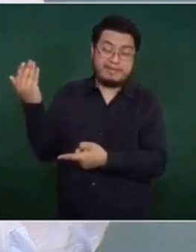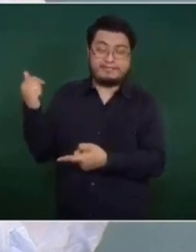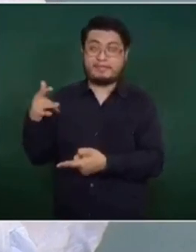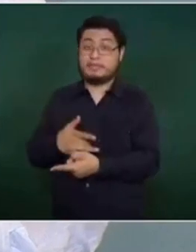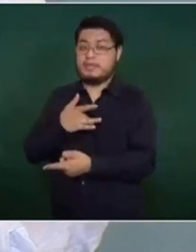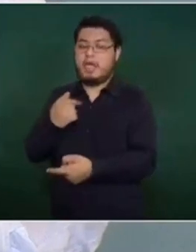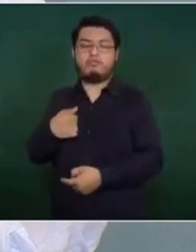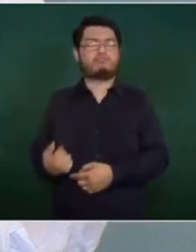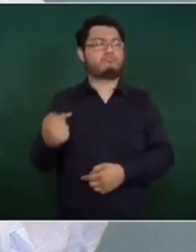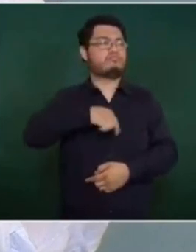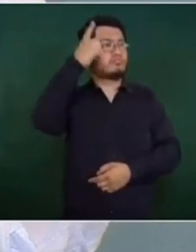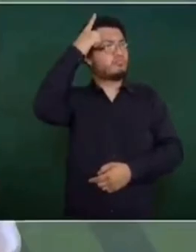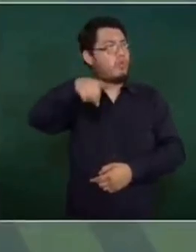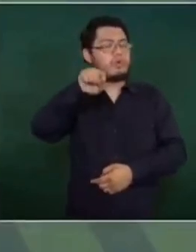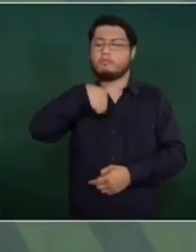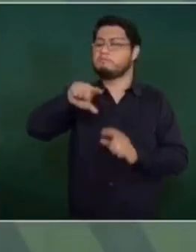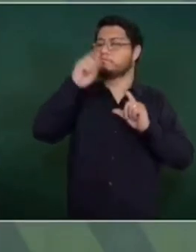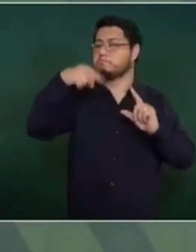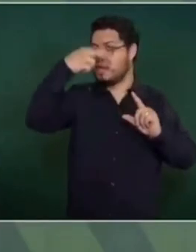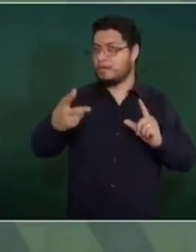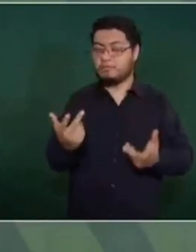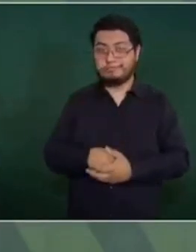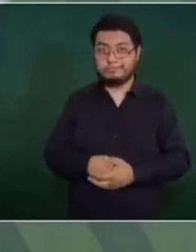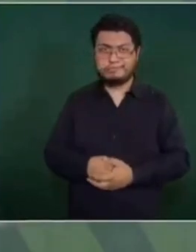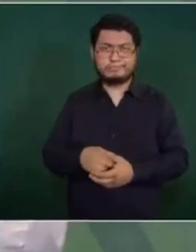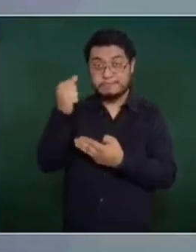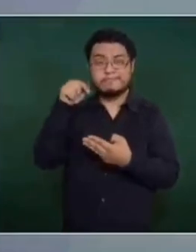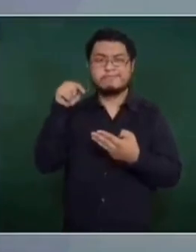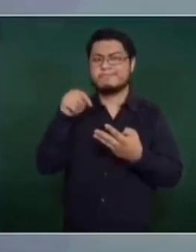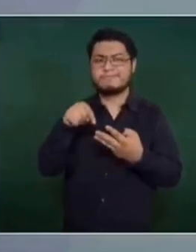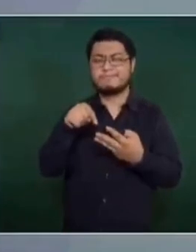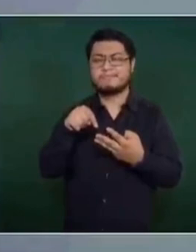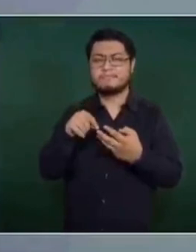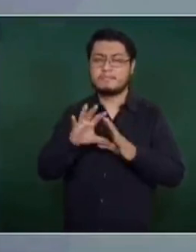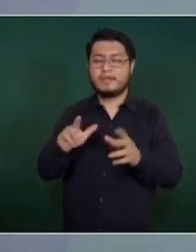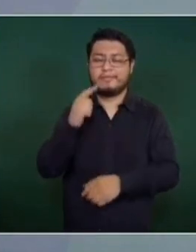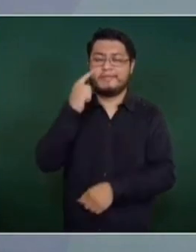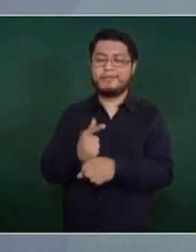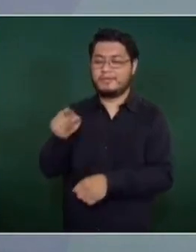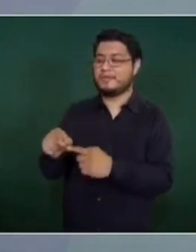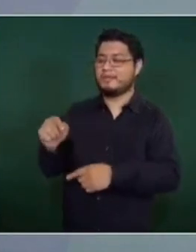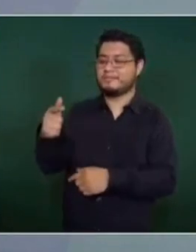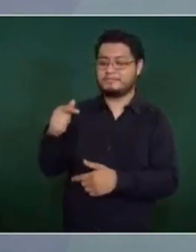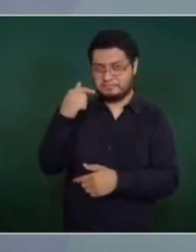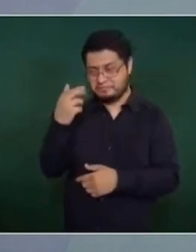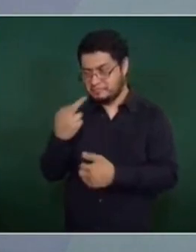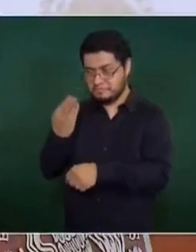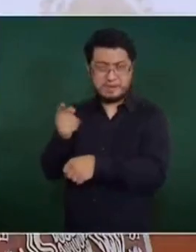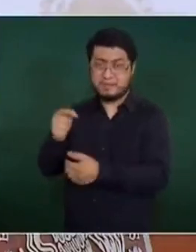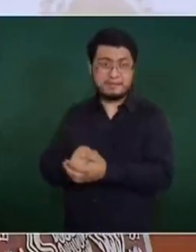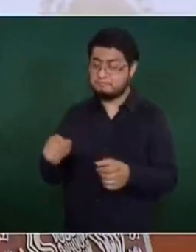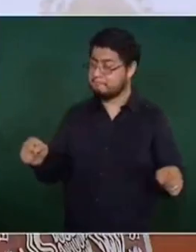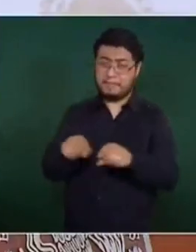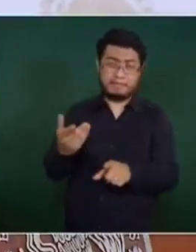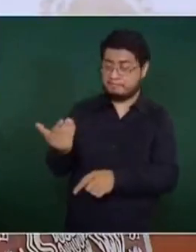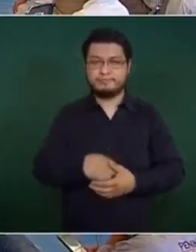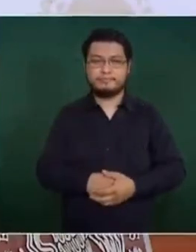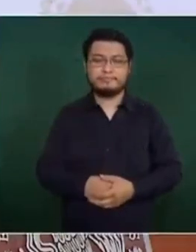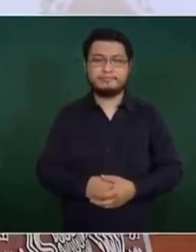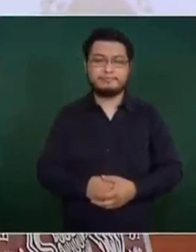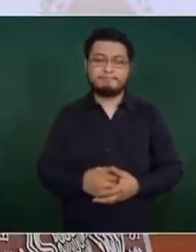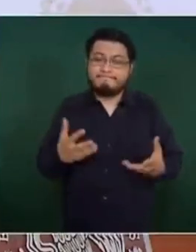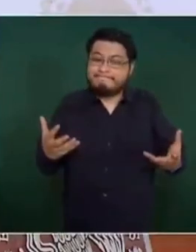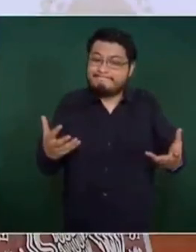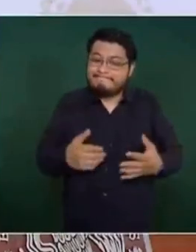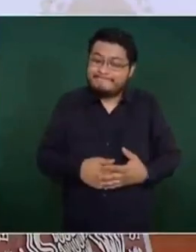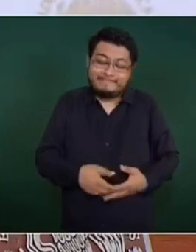se creían los dueños de México. Y es una estructura, al igual que el porfiriato. Ya van a ver la cobertura del domingo. Igual que cuando nosotros nos manifestamos. Pero